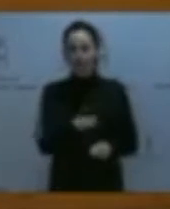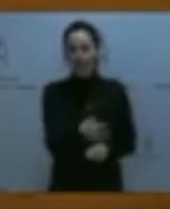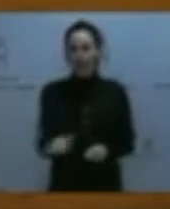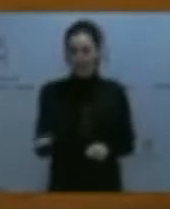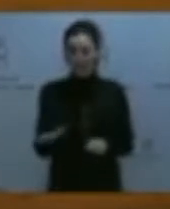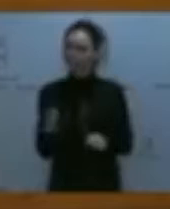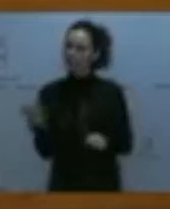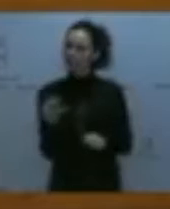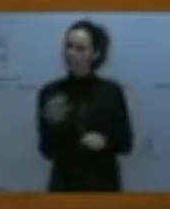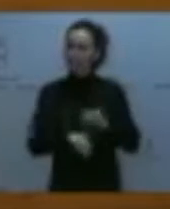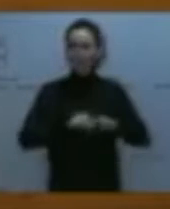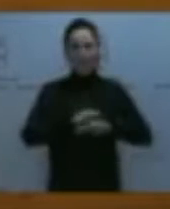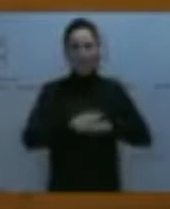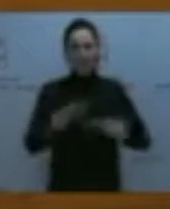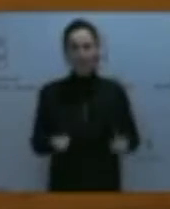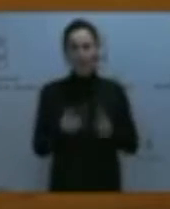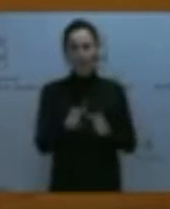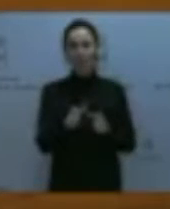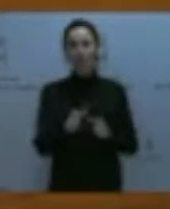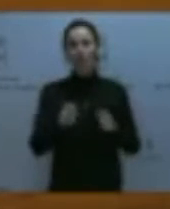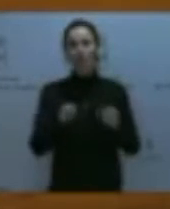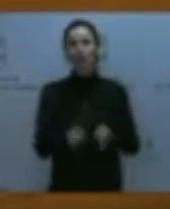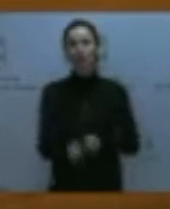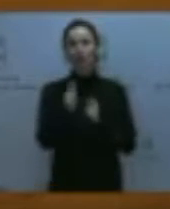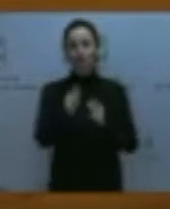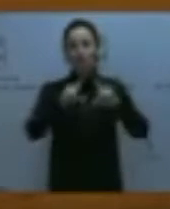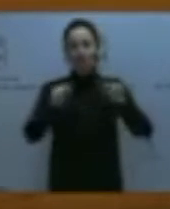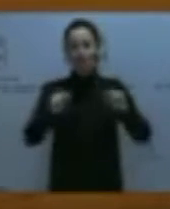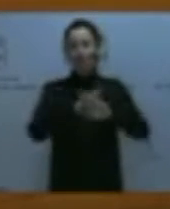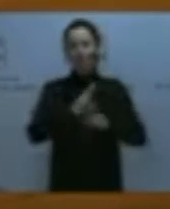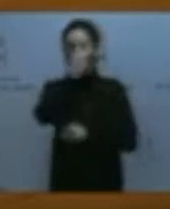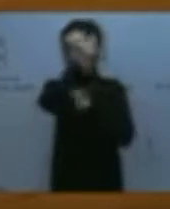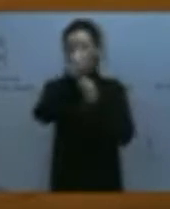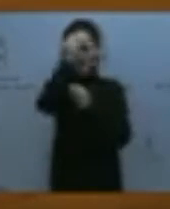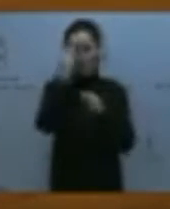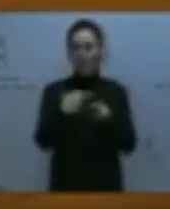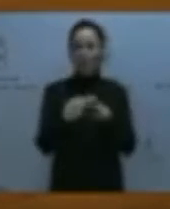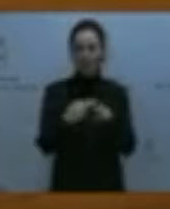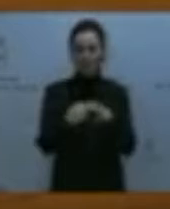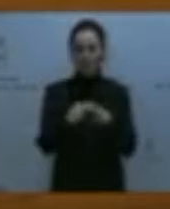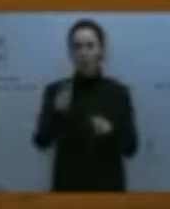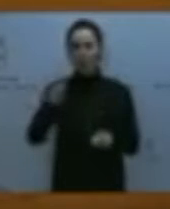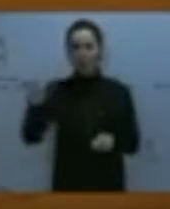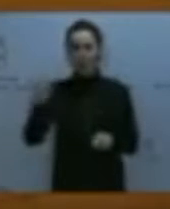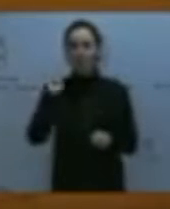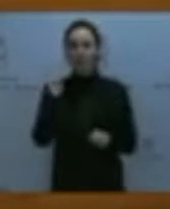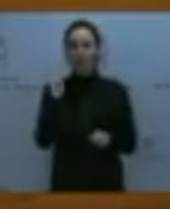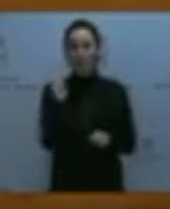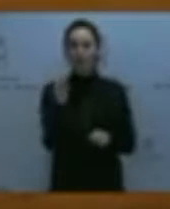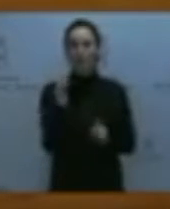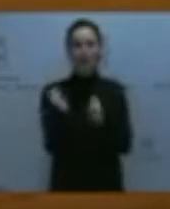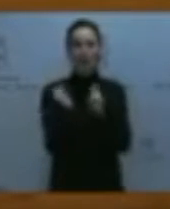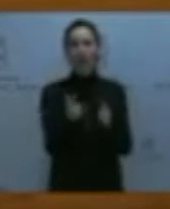zona. El sector pesquero asturiano considera que las políticas de la Unión Europea solo favorecen a la